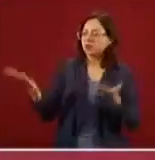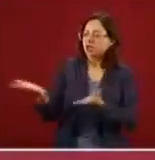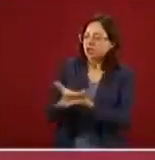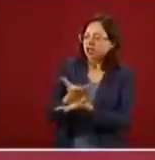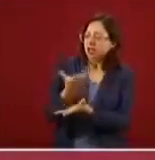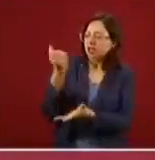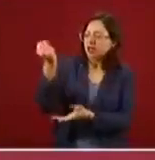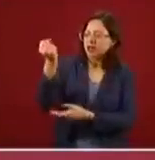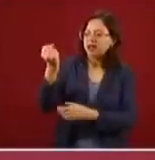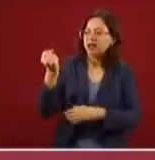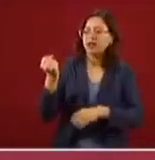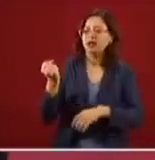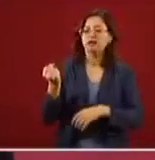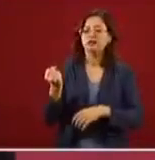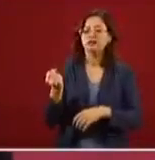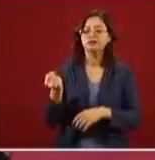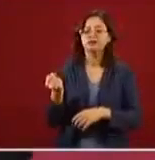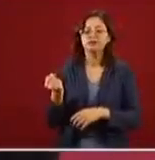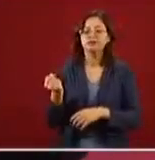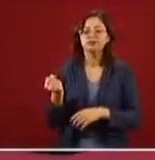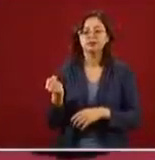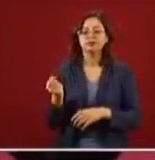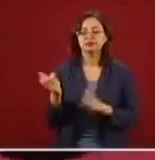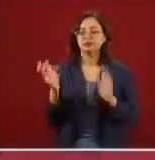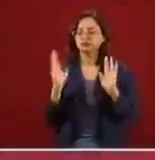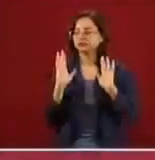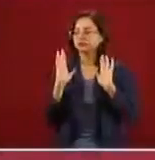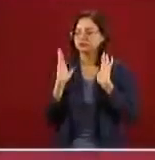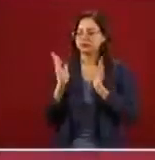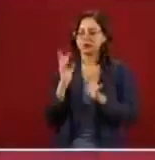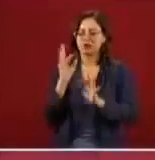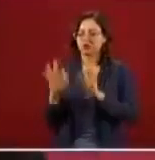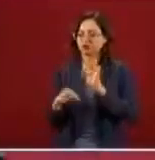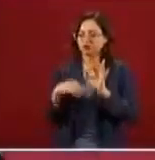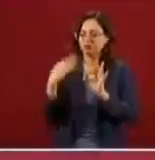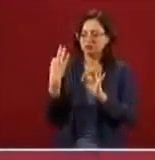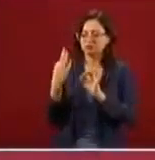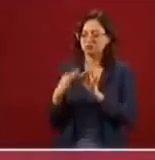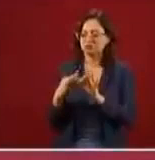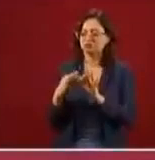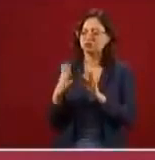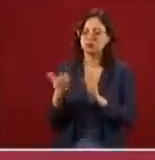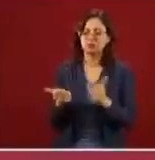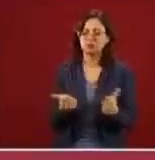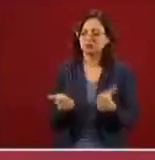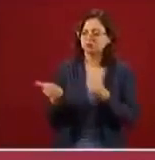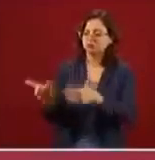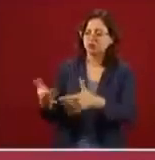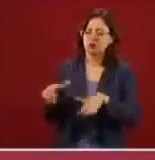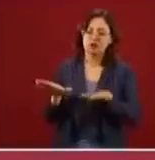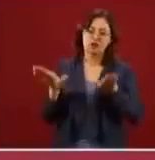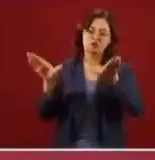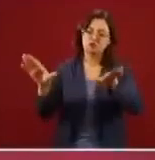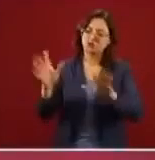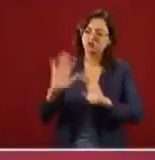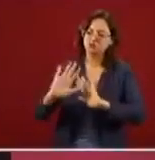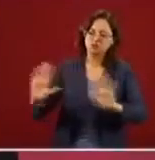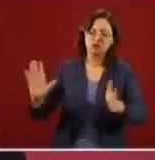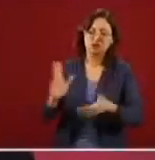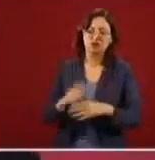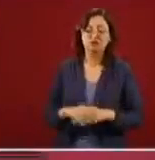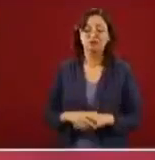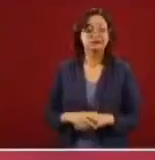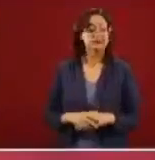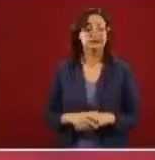si ya nosotros podríamos decir, ya cumplimos, ya. Bueno, porque esto va a ser